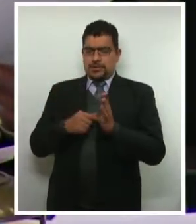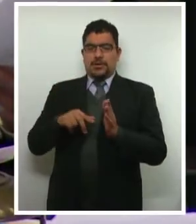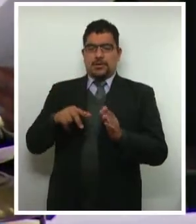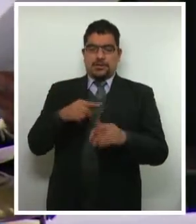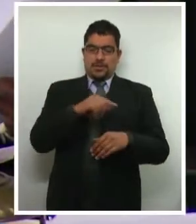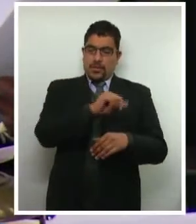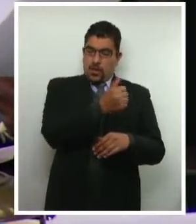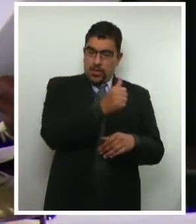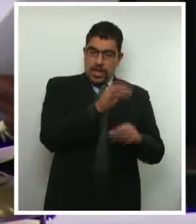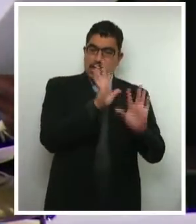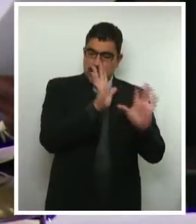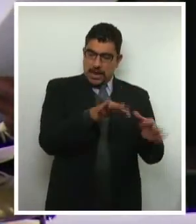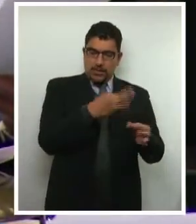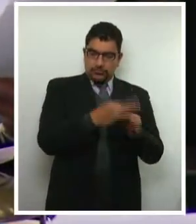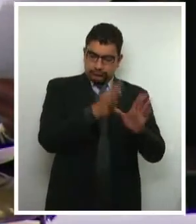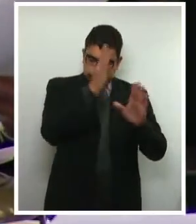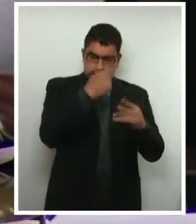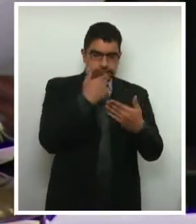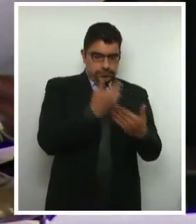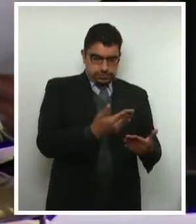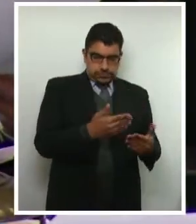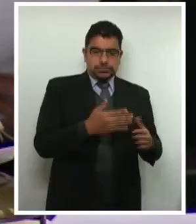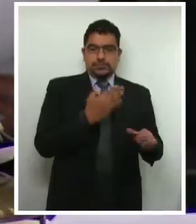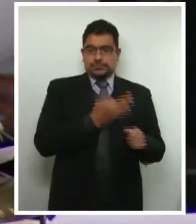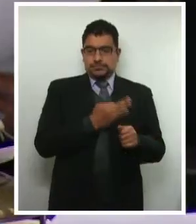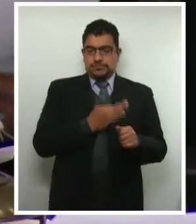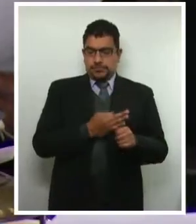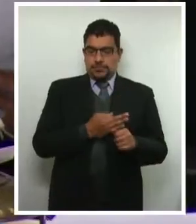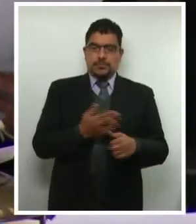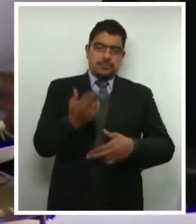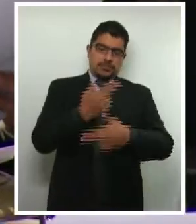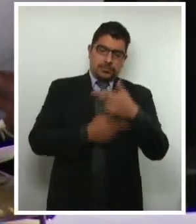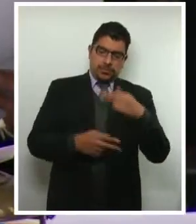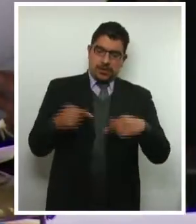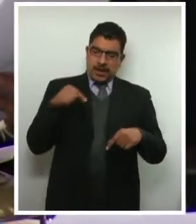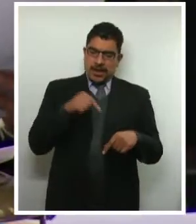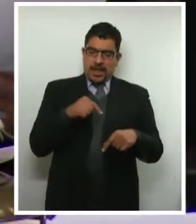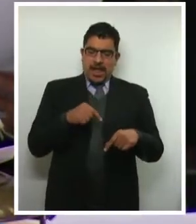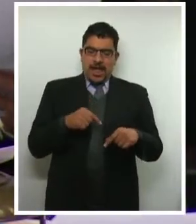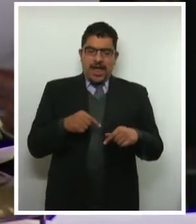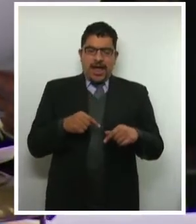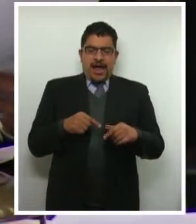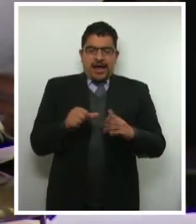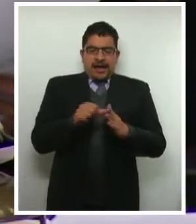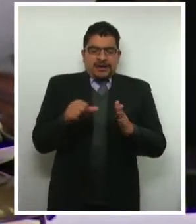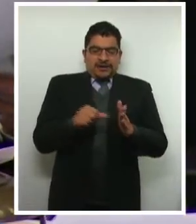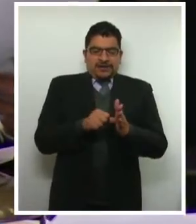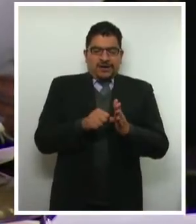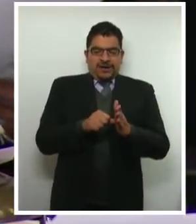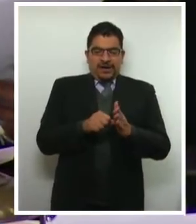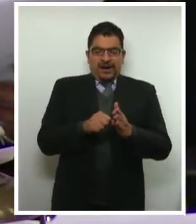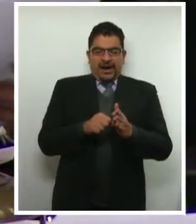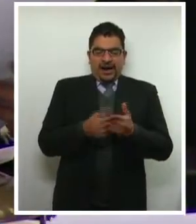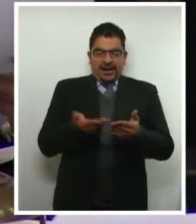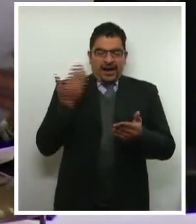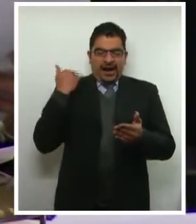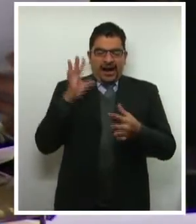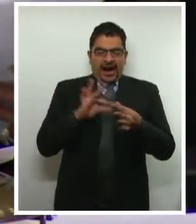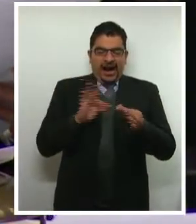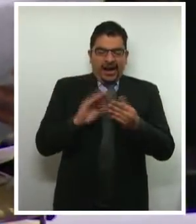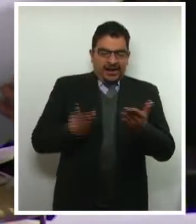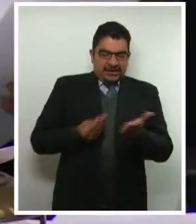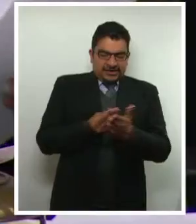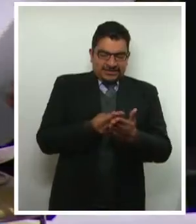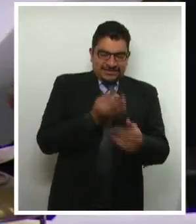11º. Entonces, vamos a regresar a este artículo como lo plantea la